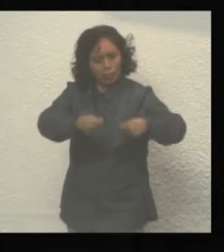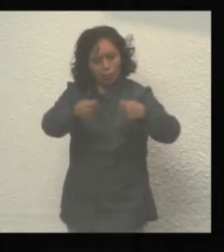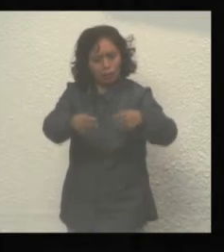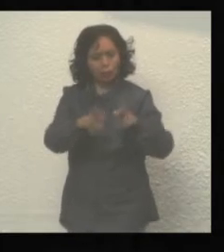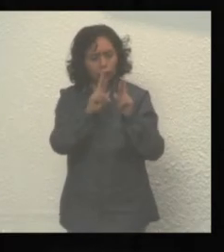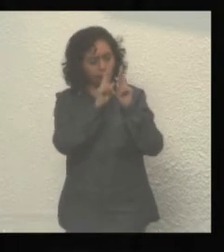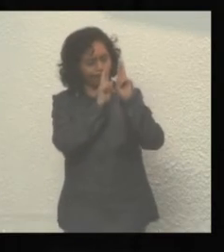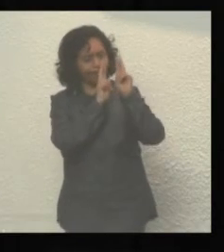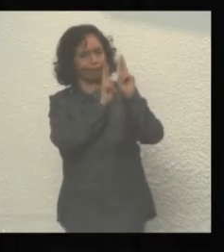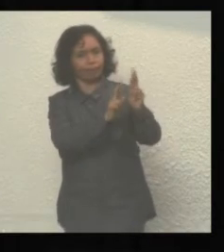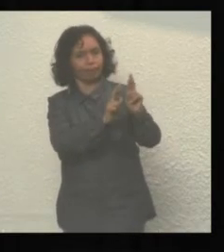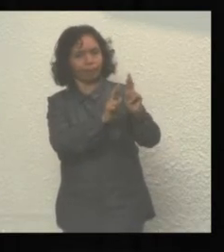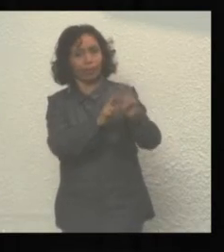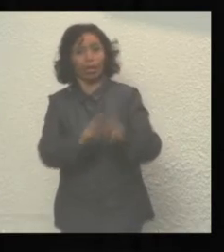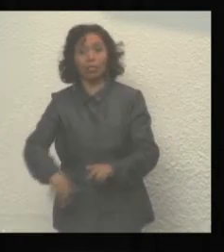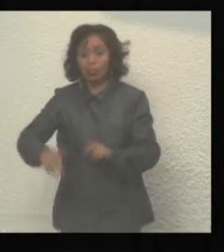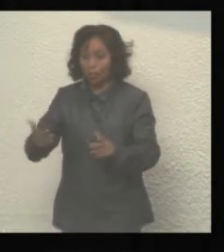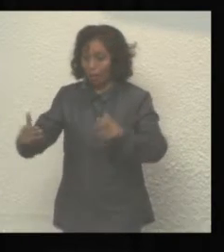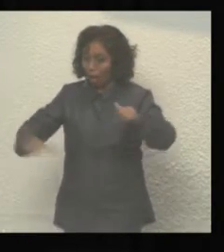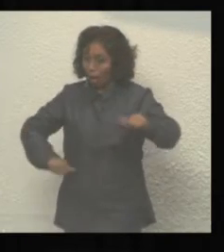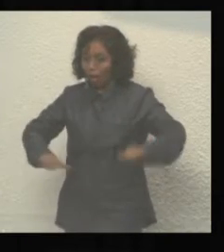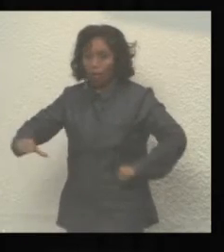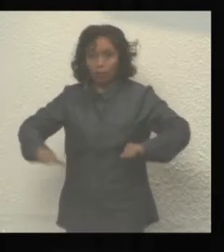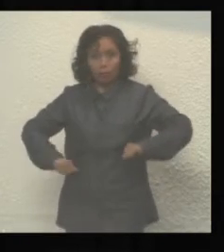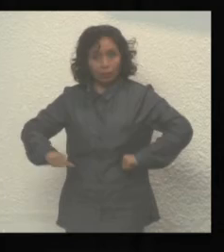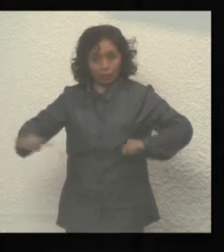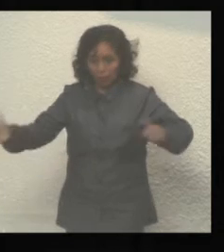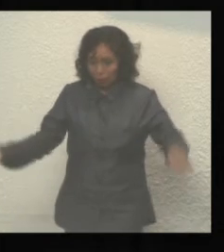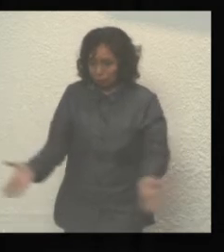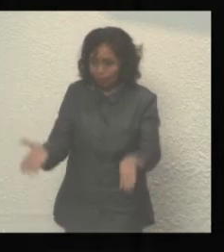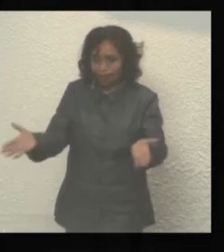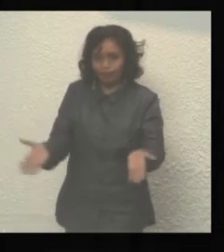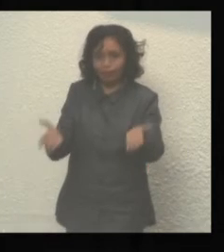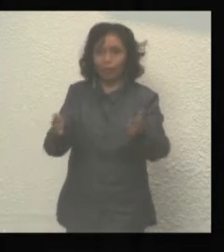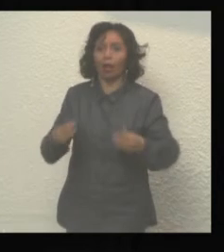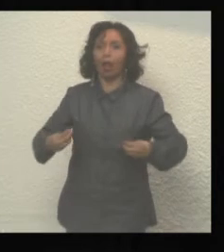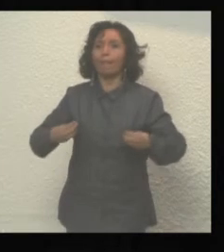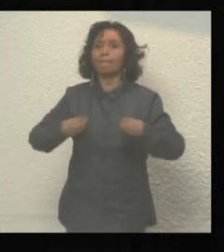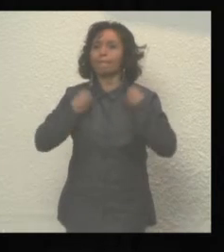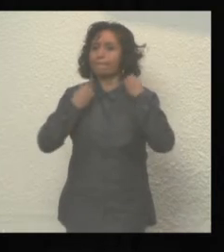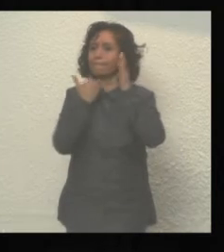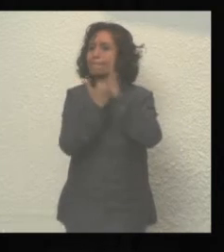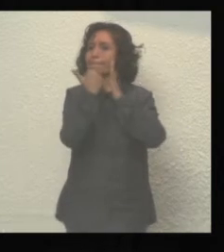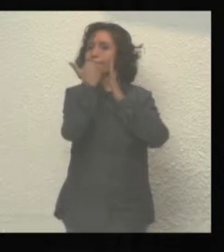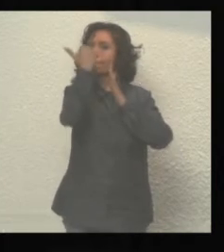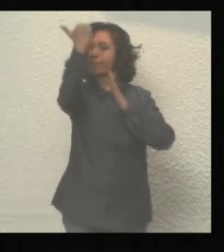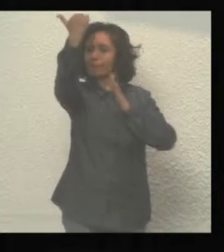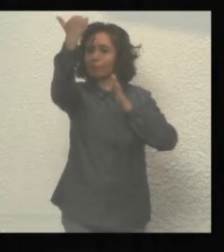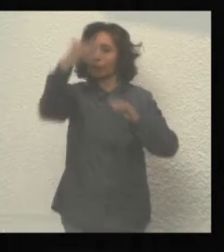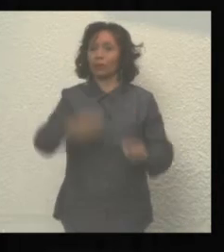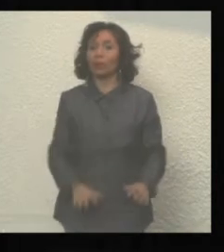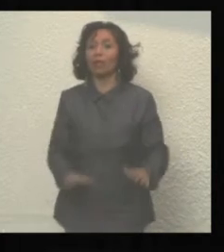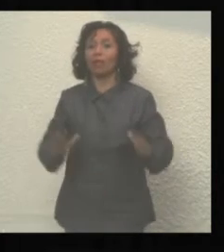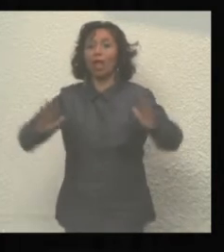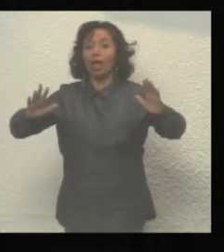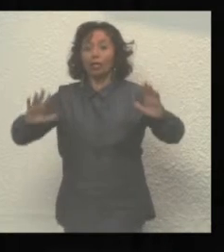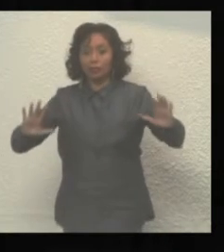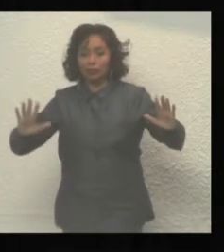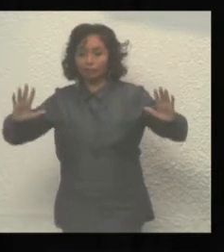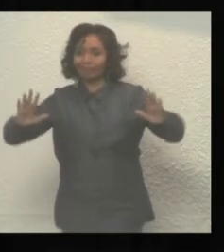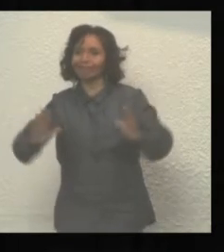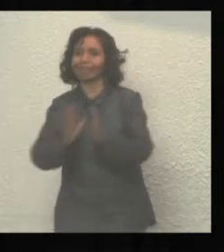que apoya las tareas para que tengan mejores condiciones de vida. El punto de encuentro en esta